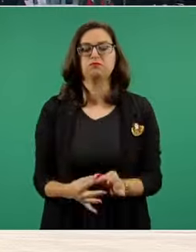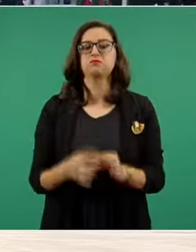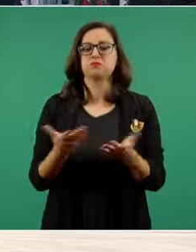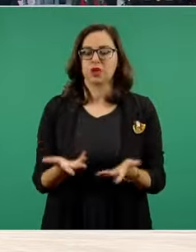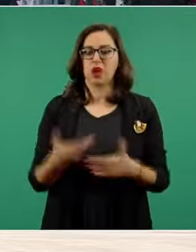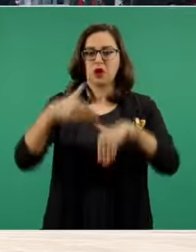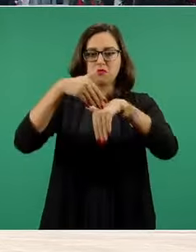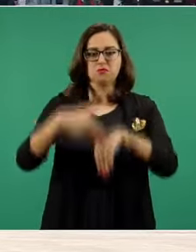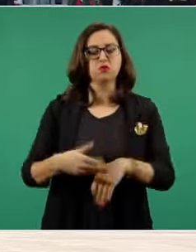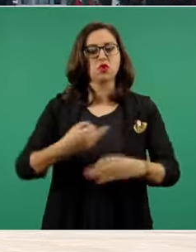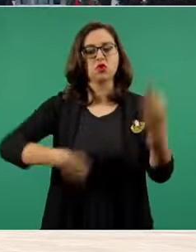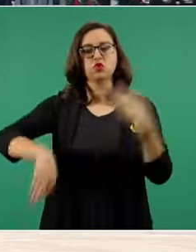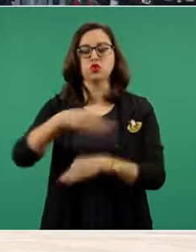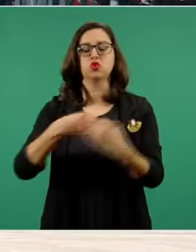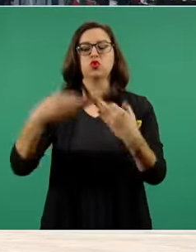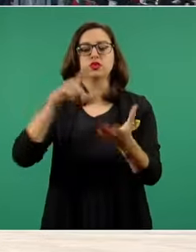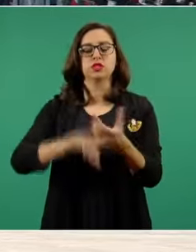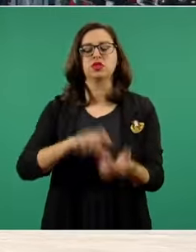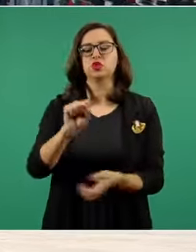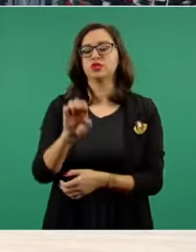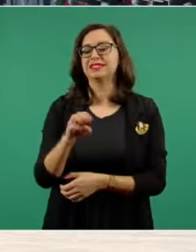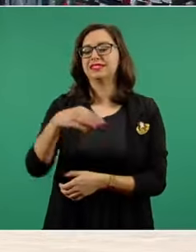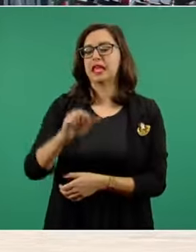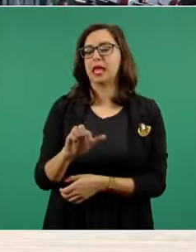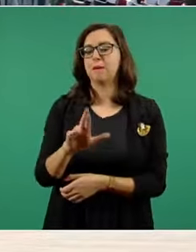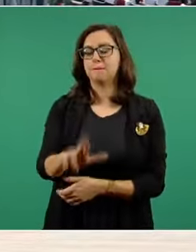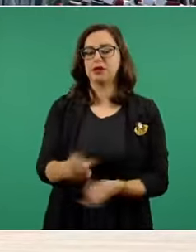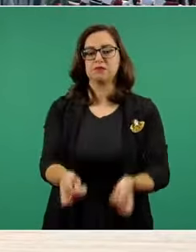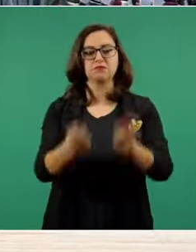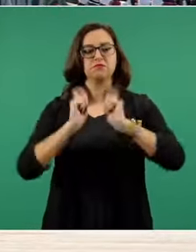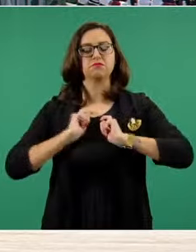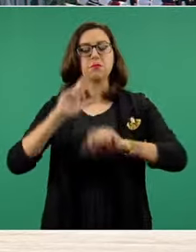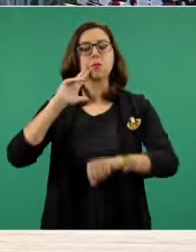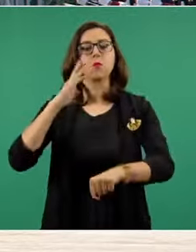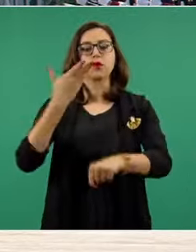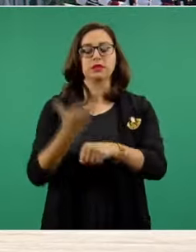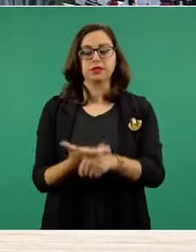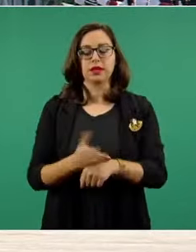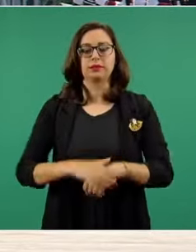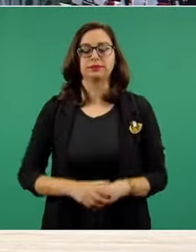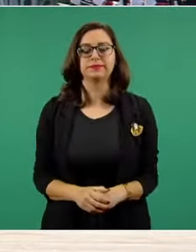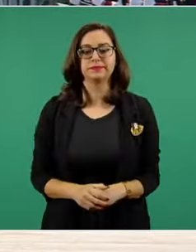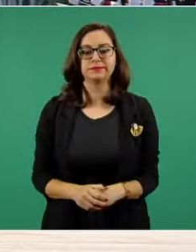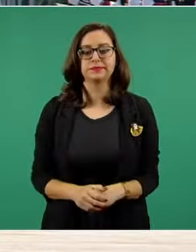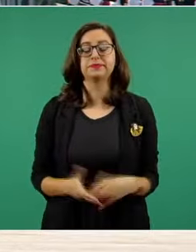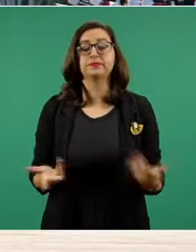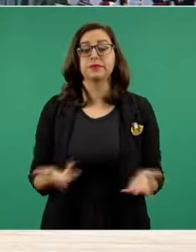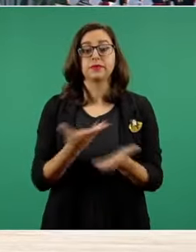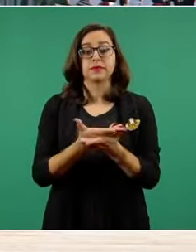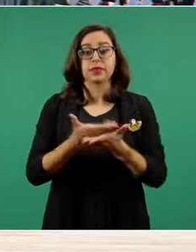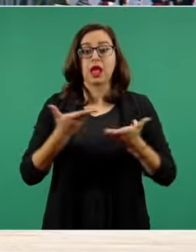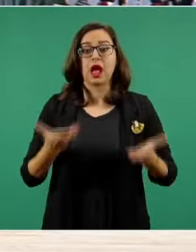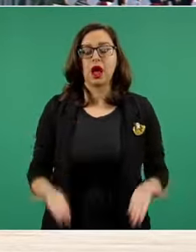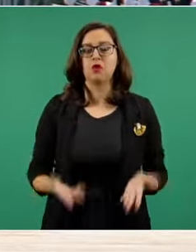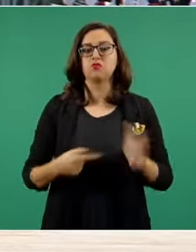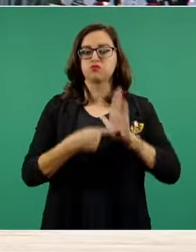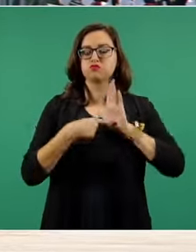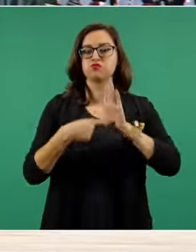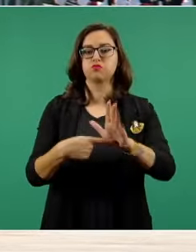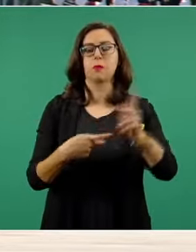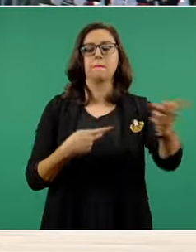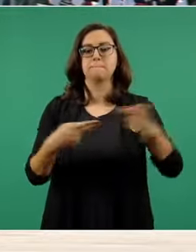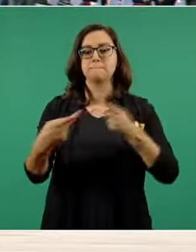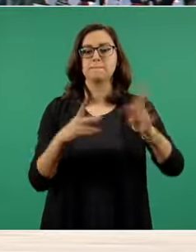la Secretaría de Marina en cumplimiento a las misiones asignadas. De esta forma, les presentaremos el Plan Integral